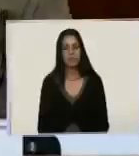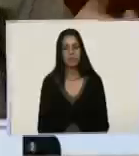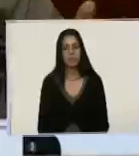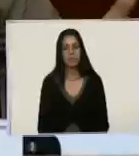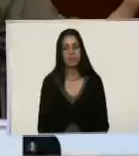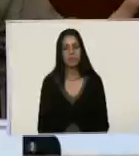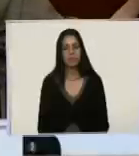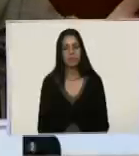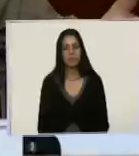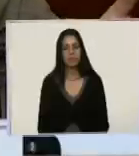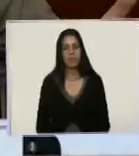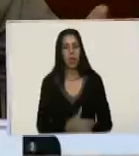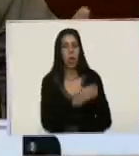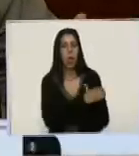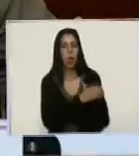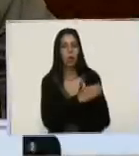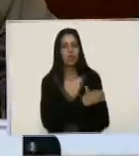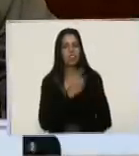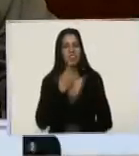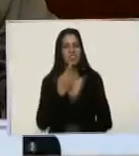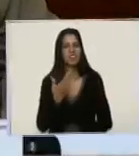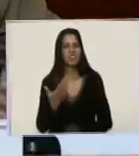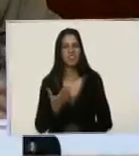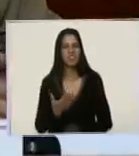¿Qué ha dicho la oposición venezolana de esa?